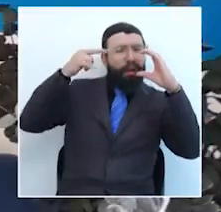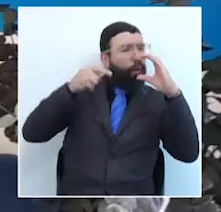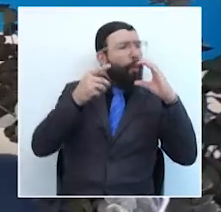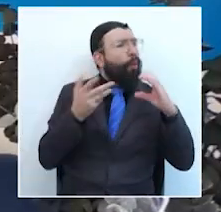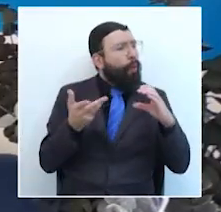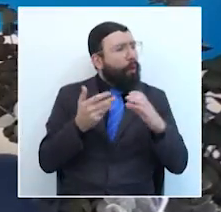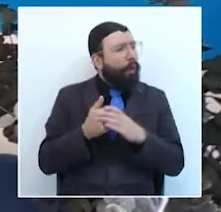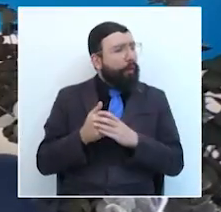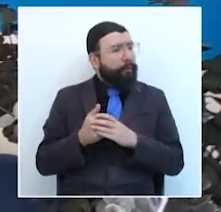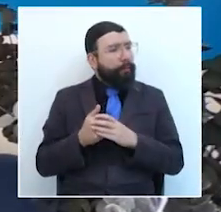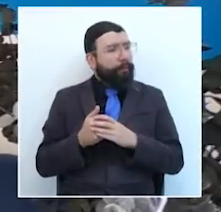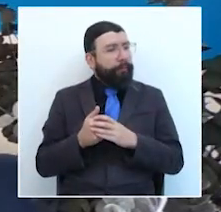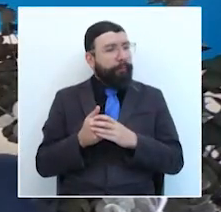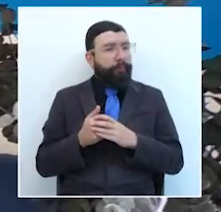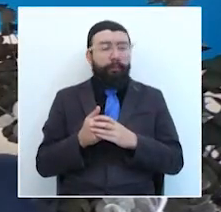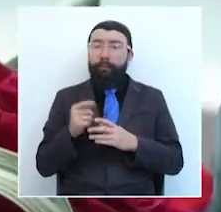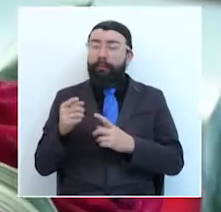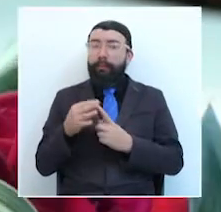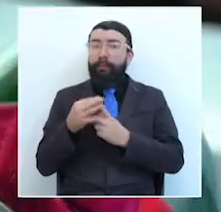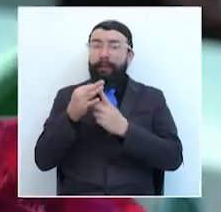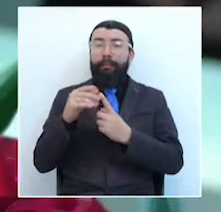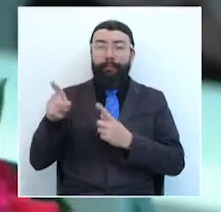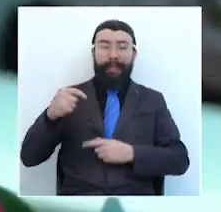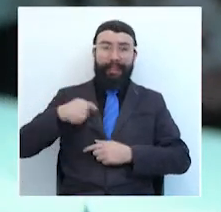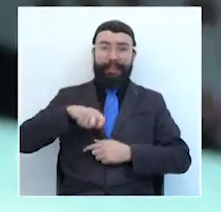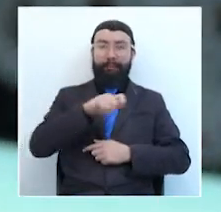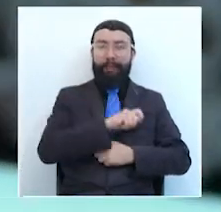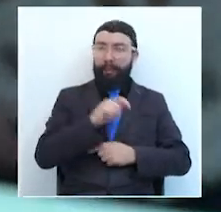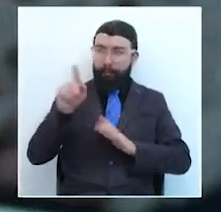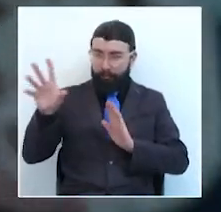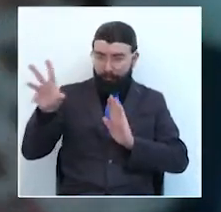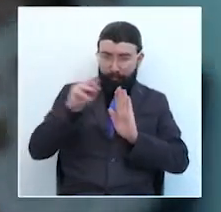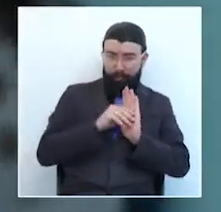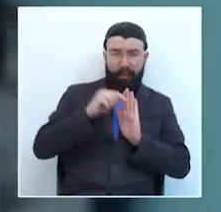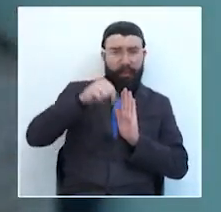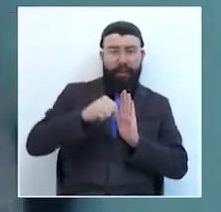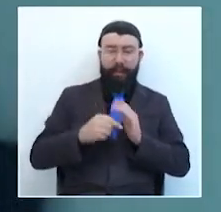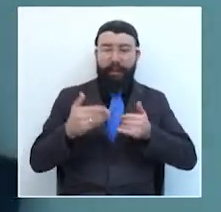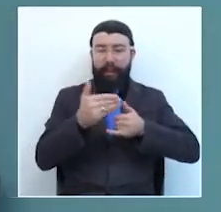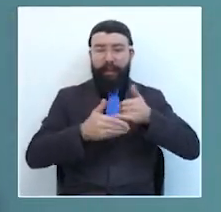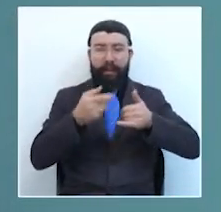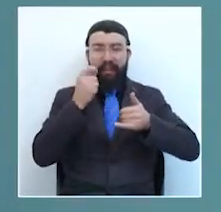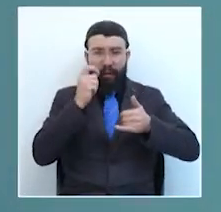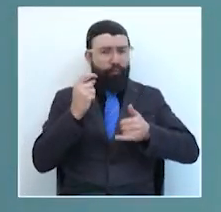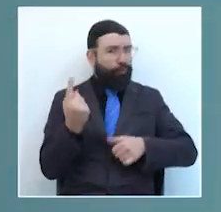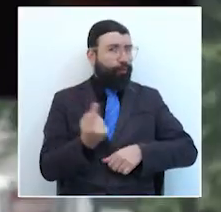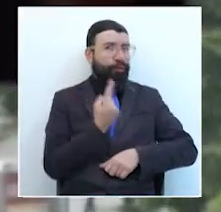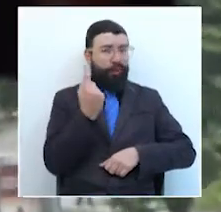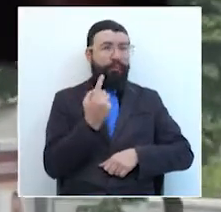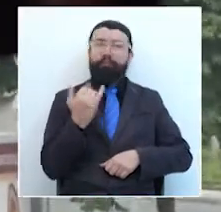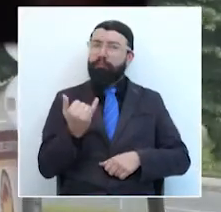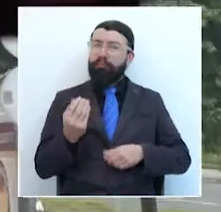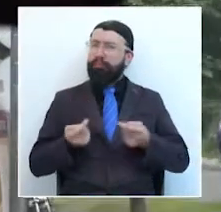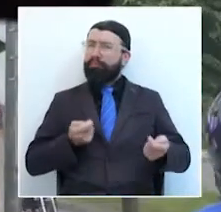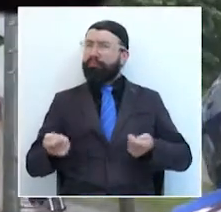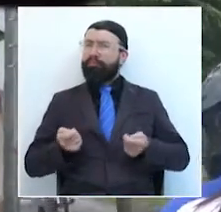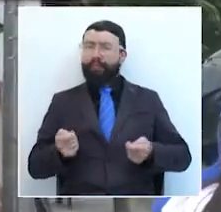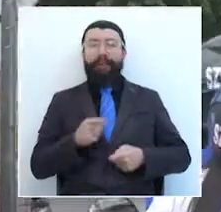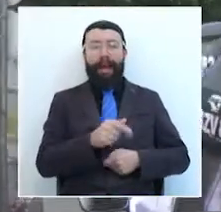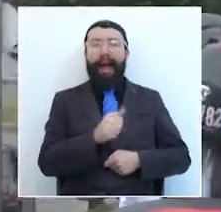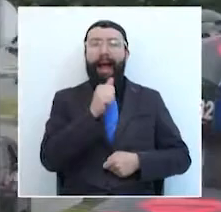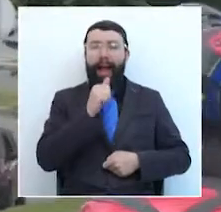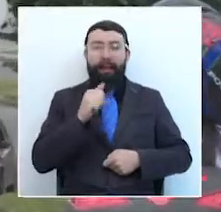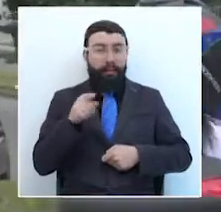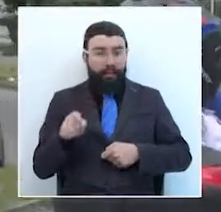eso es un aplicativo que es de españa' nosotros acá en el eje cafetero somos pioneros y se usa por medio las gafas de realidad virtual